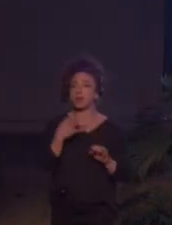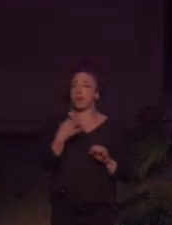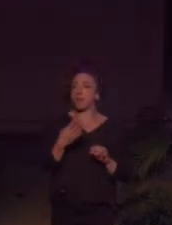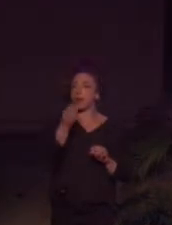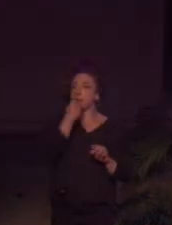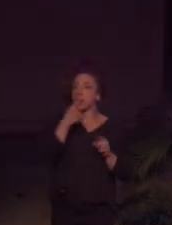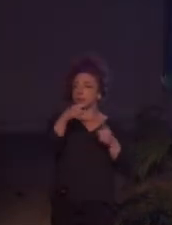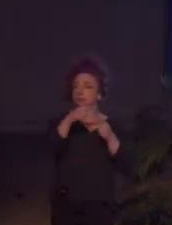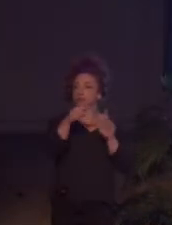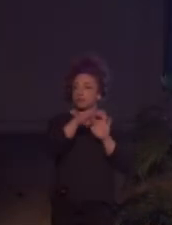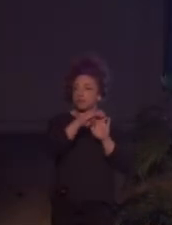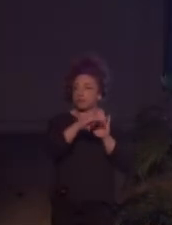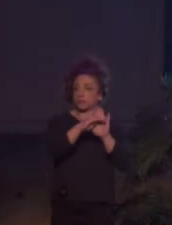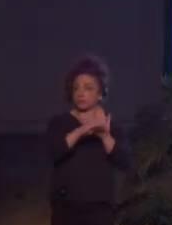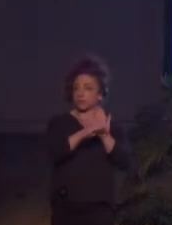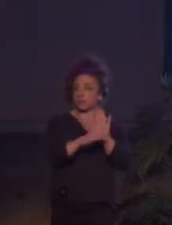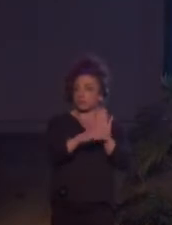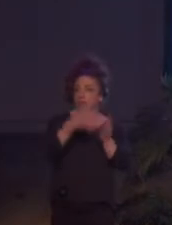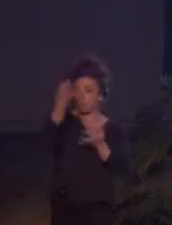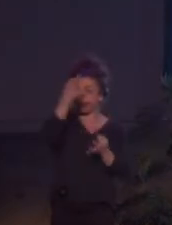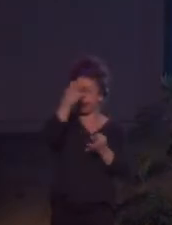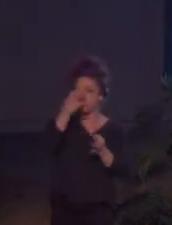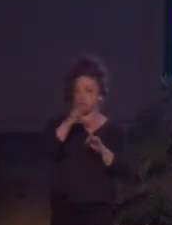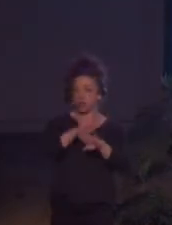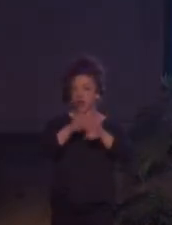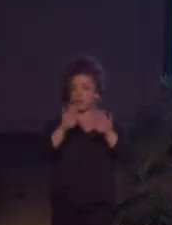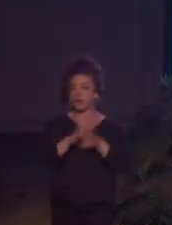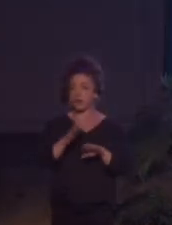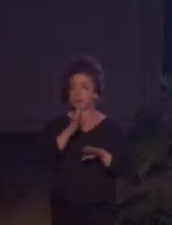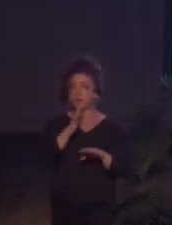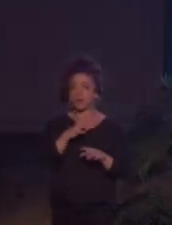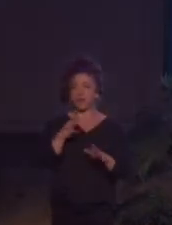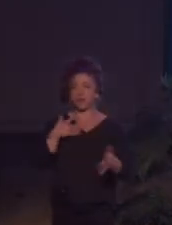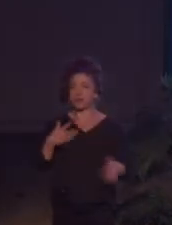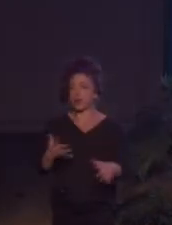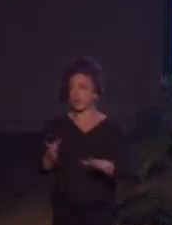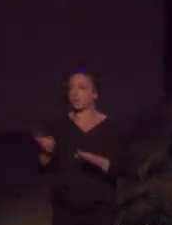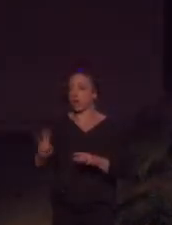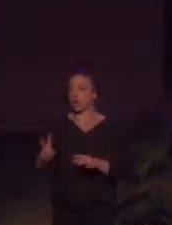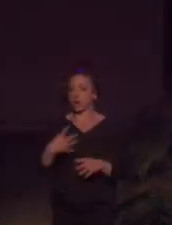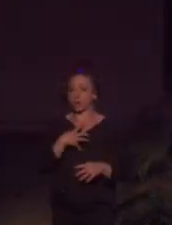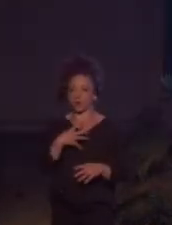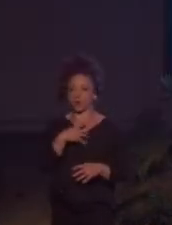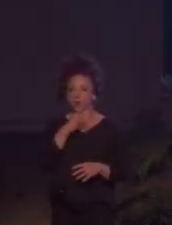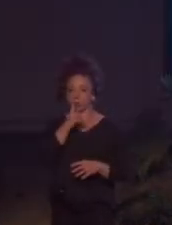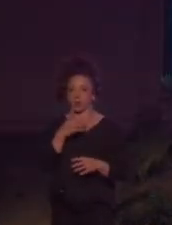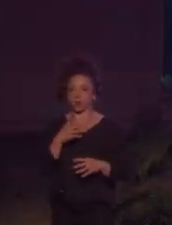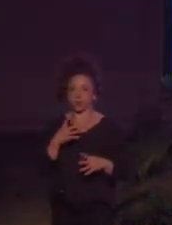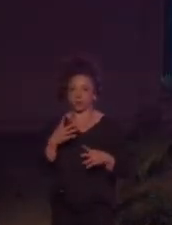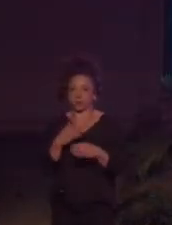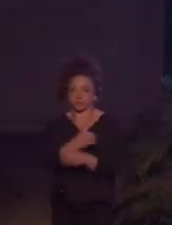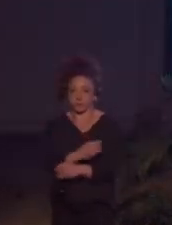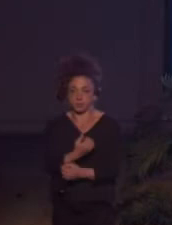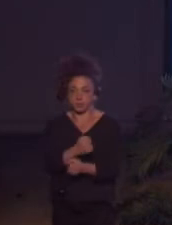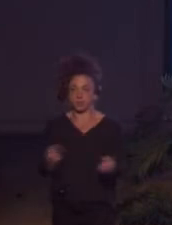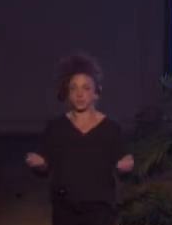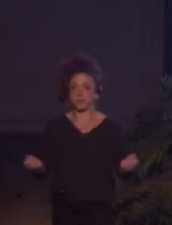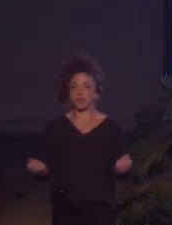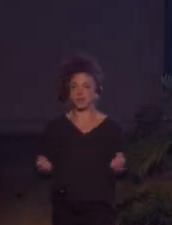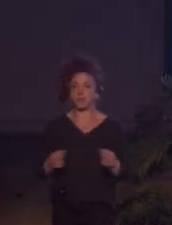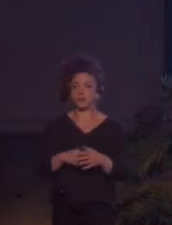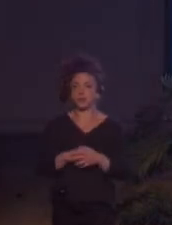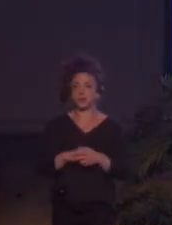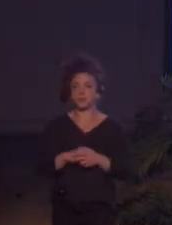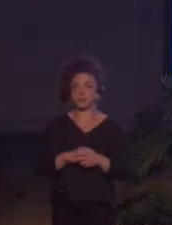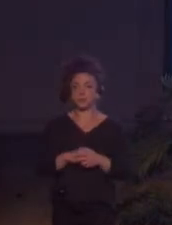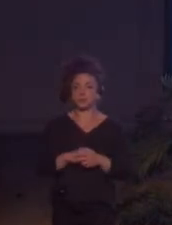du inkompatible beste zenbait posizionamendu politikoekin, osea, guk antiespezista,